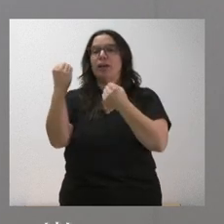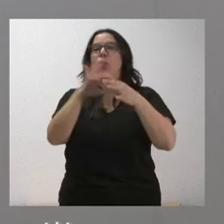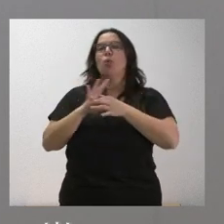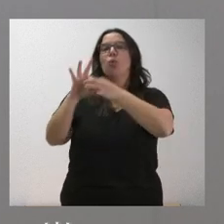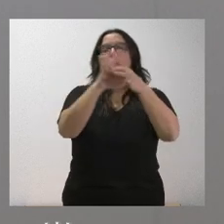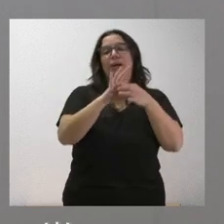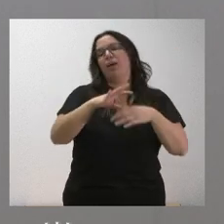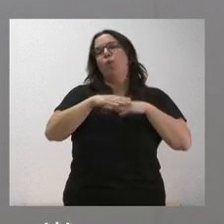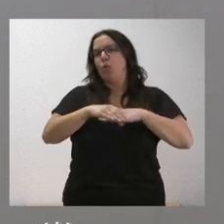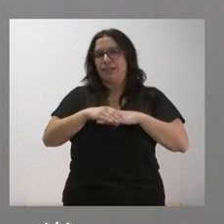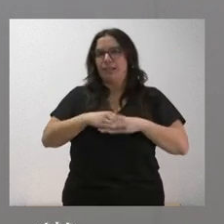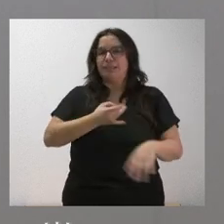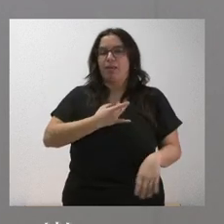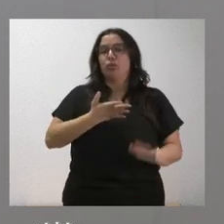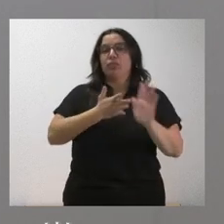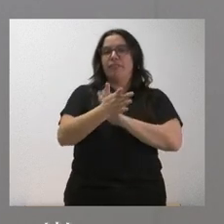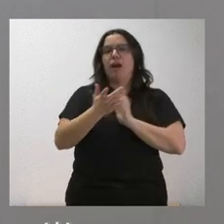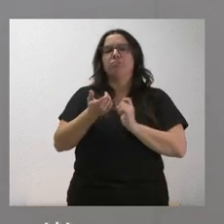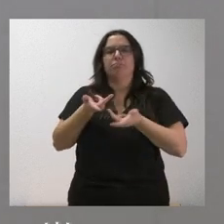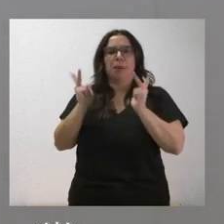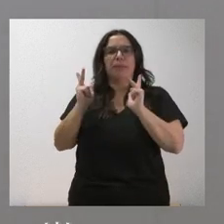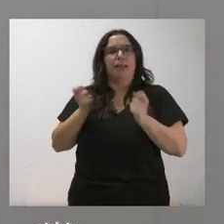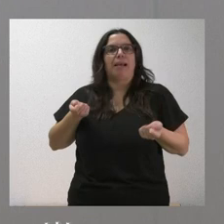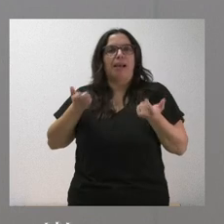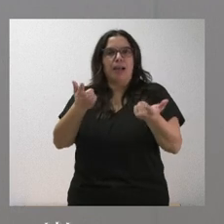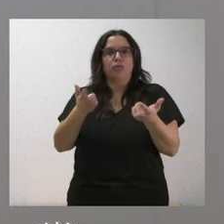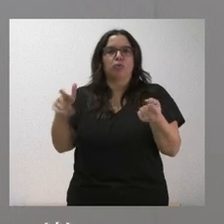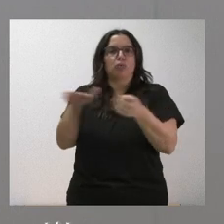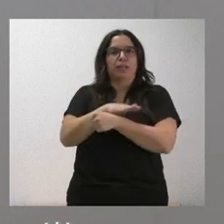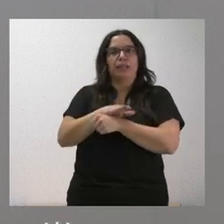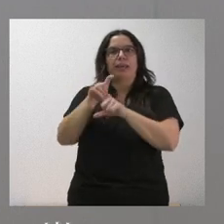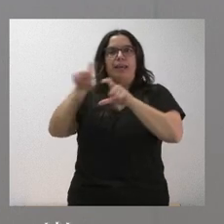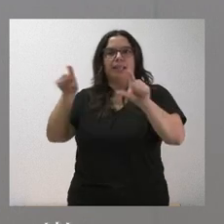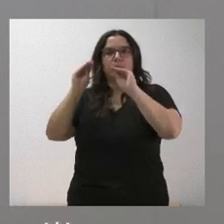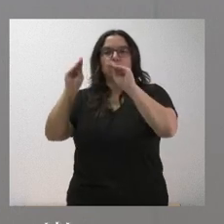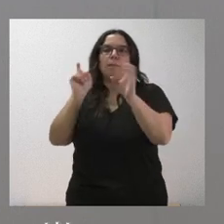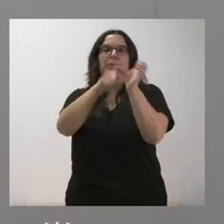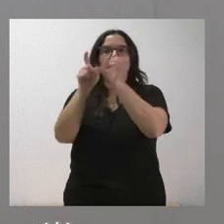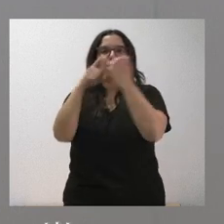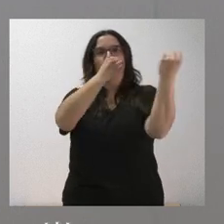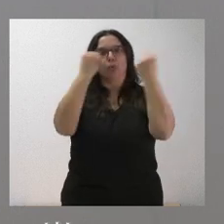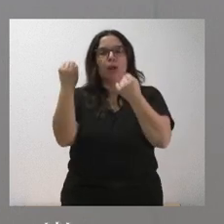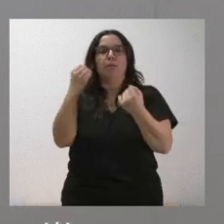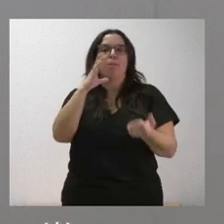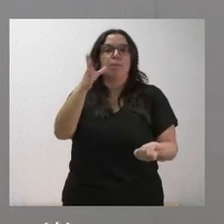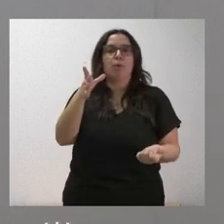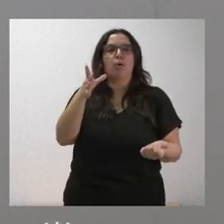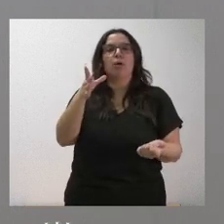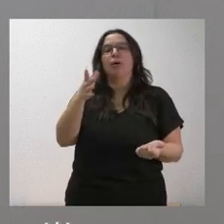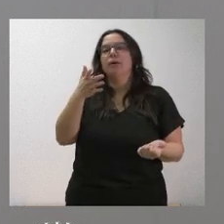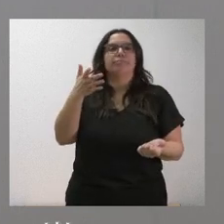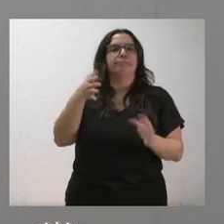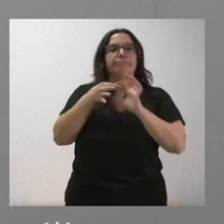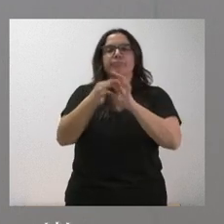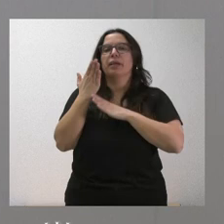de trabajadores que va a permitir los gastos eh sufragar los gastos de esta entidad en participación institucional entendiendo como tal las derivadas de la